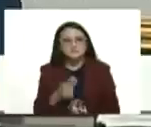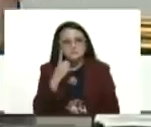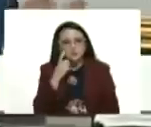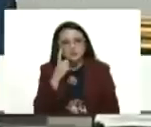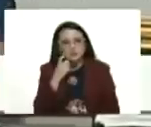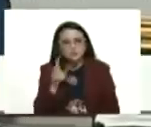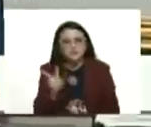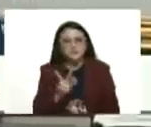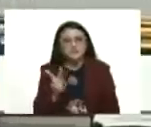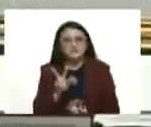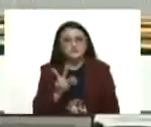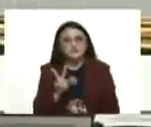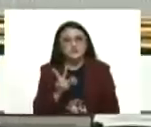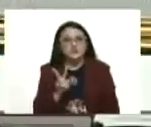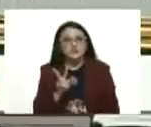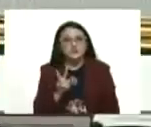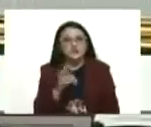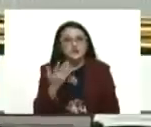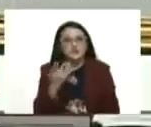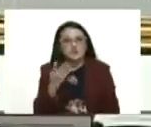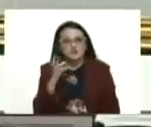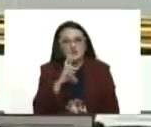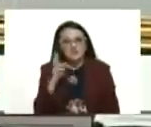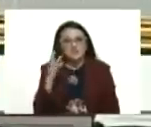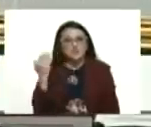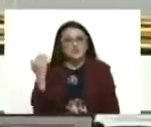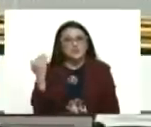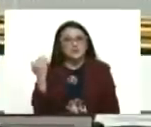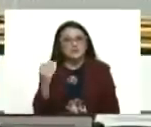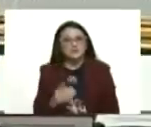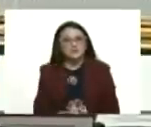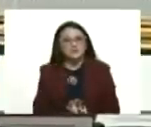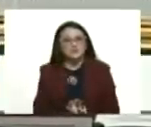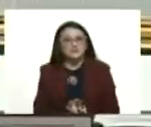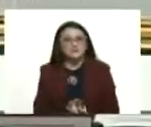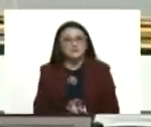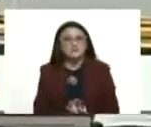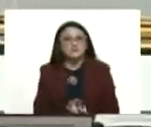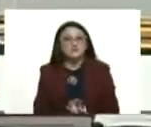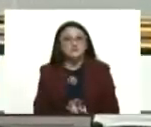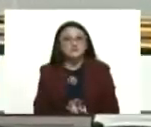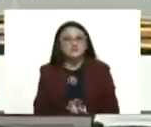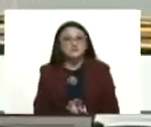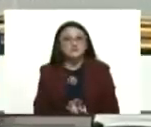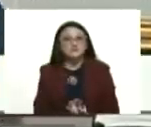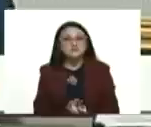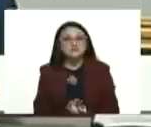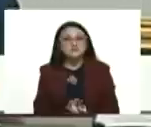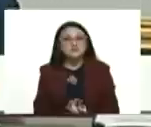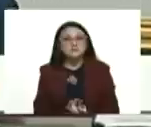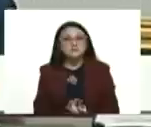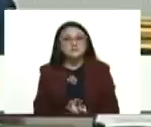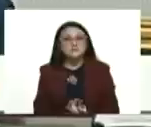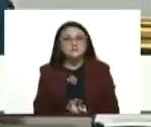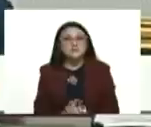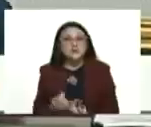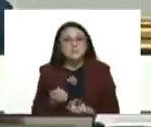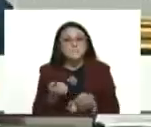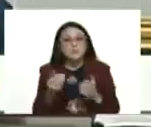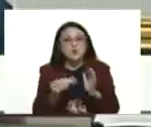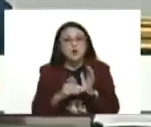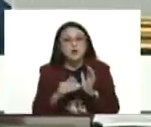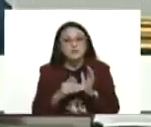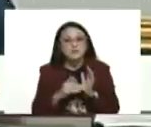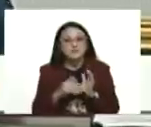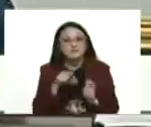venezolana, en la Cuarta República principalmente, era que muy pocas veces se